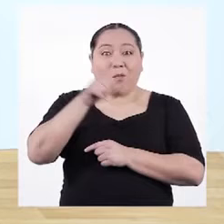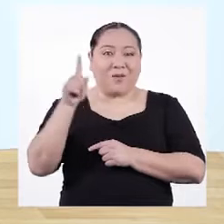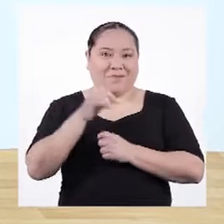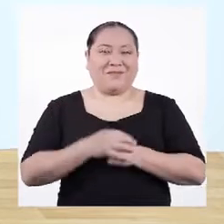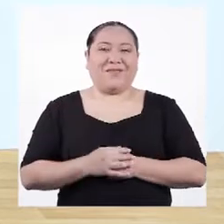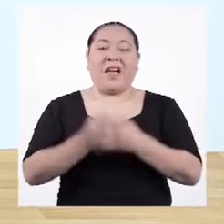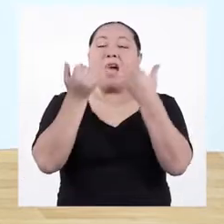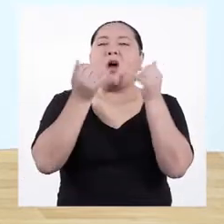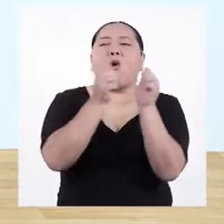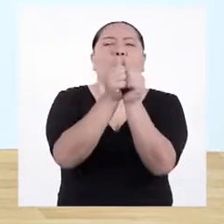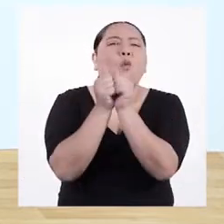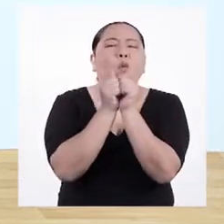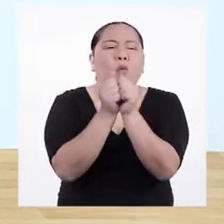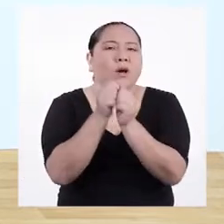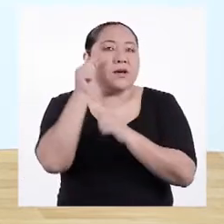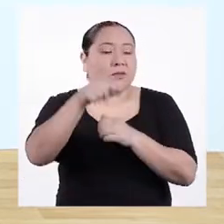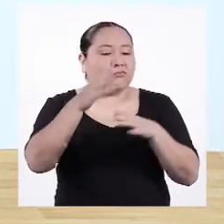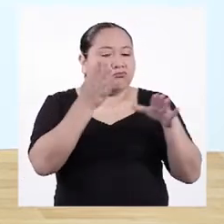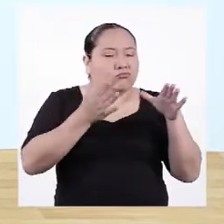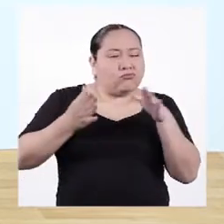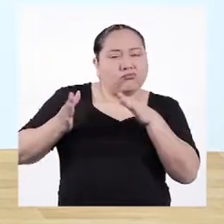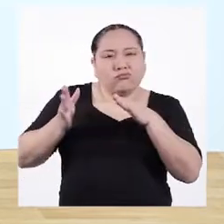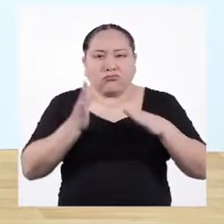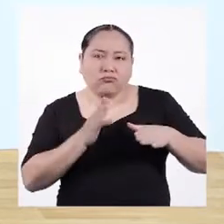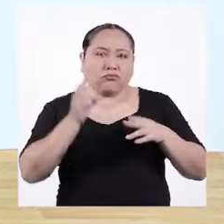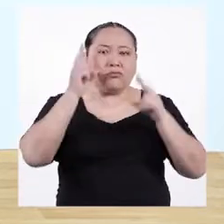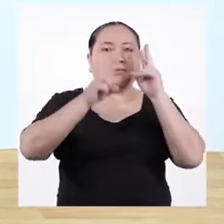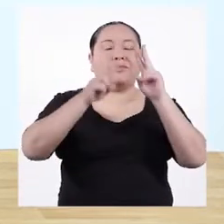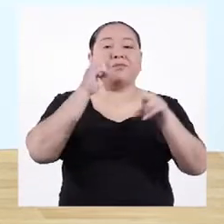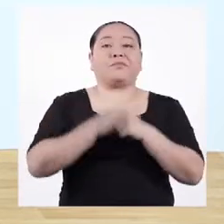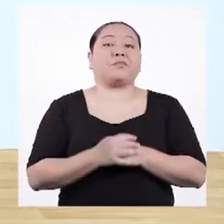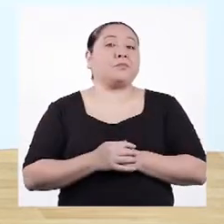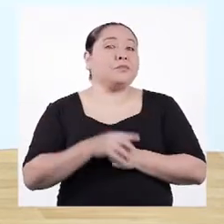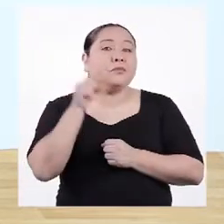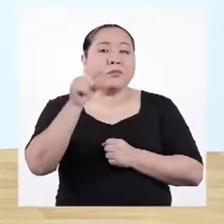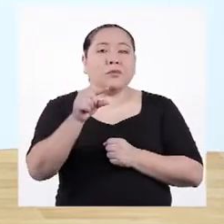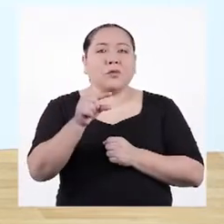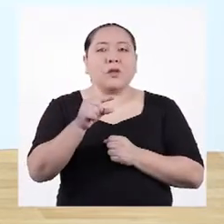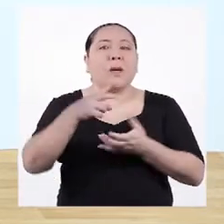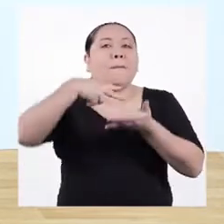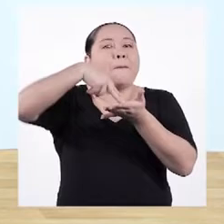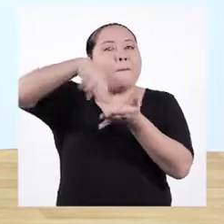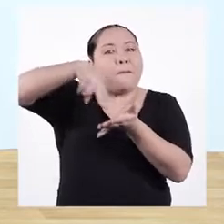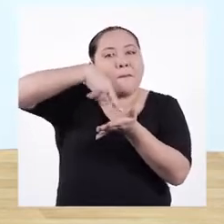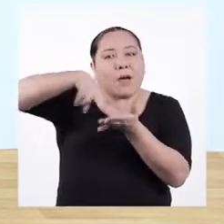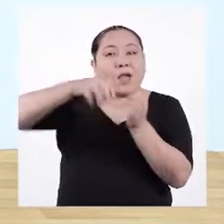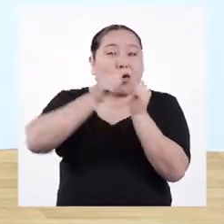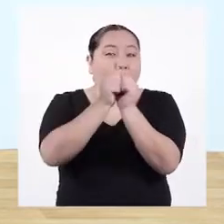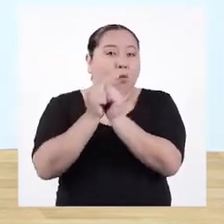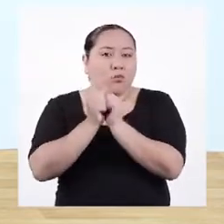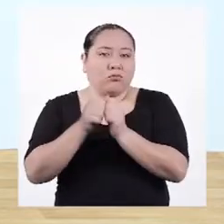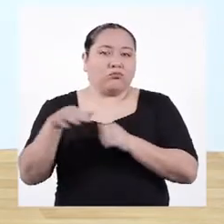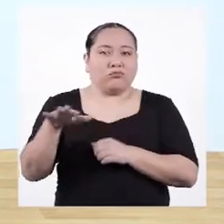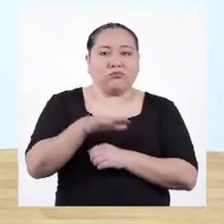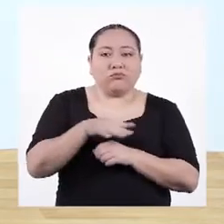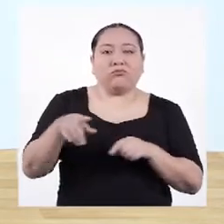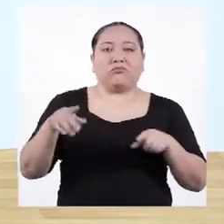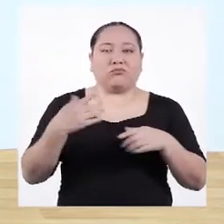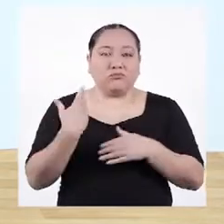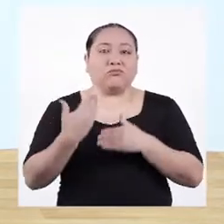Ahora vamos a juntar todos estos movimientos y tendremos como resultado una pequeña secuencia de baile.